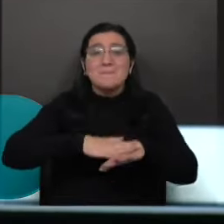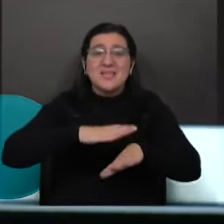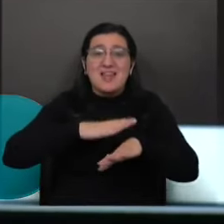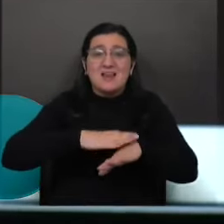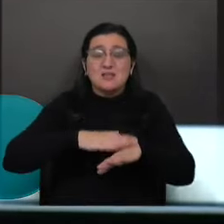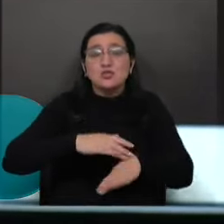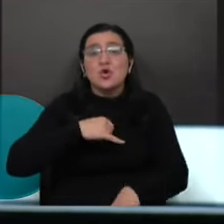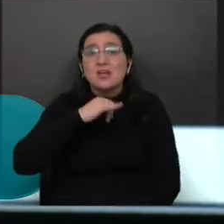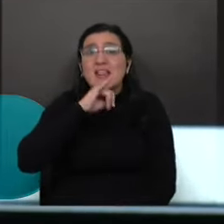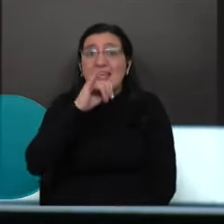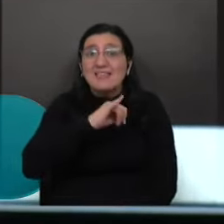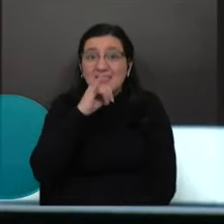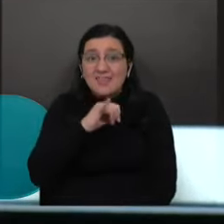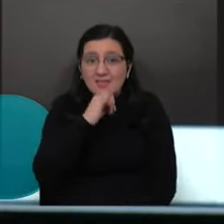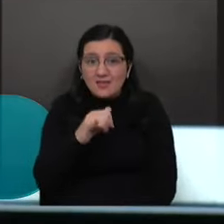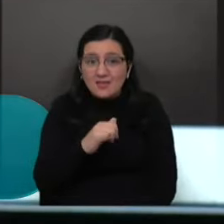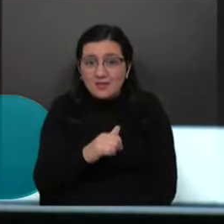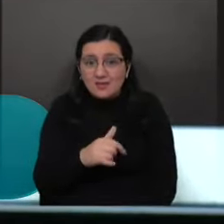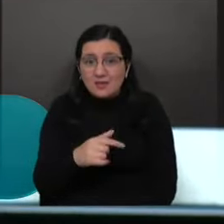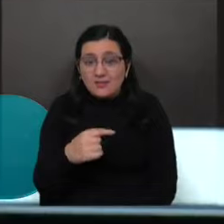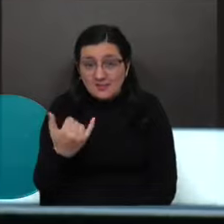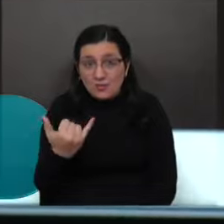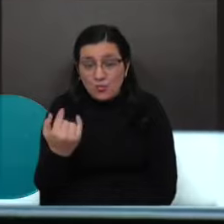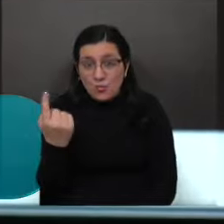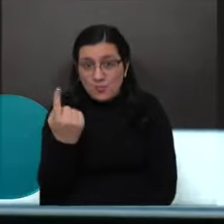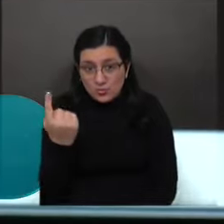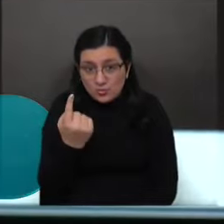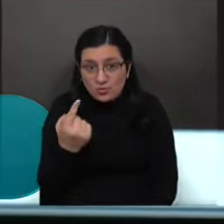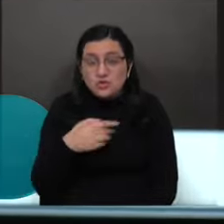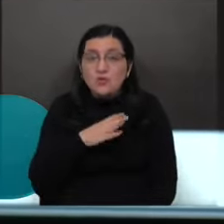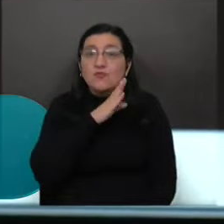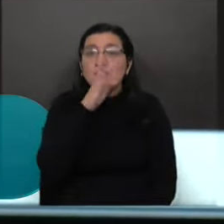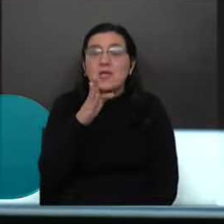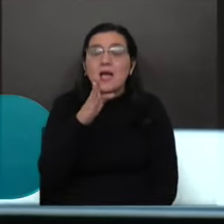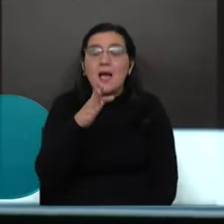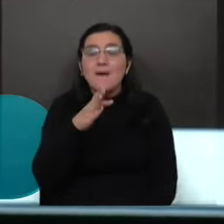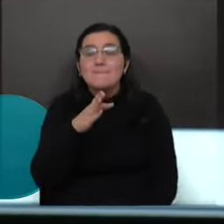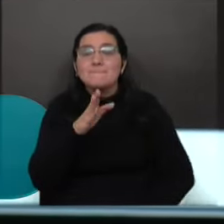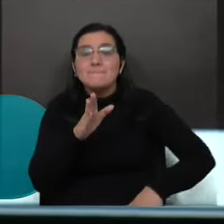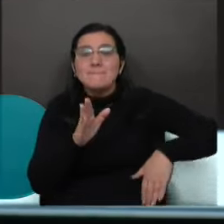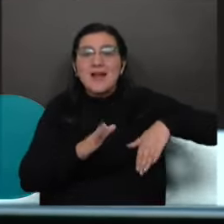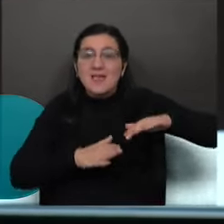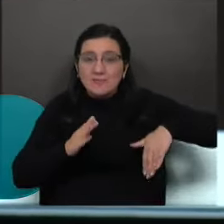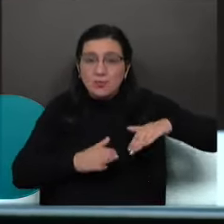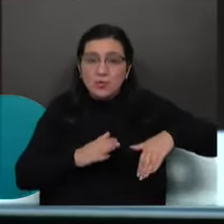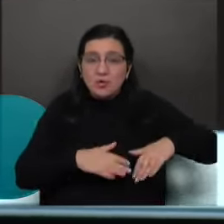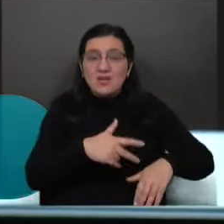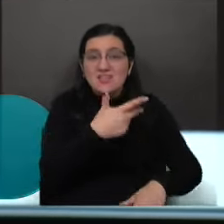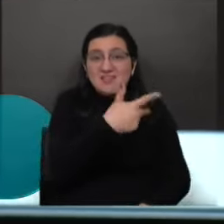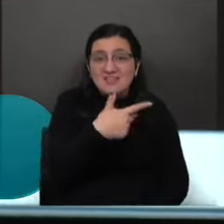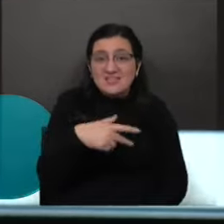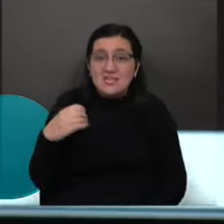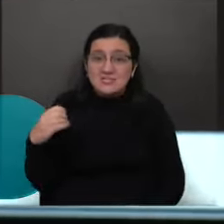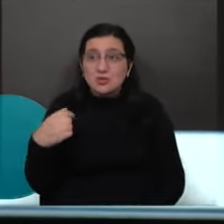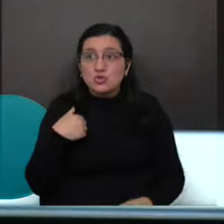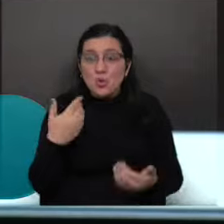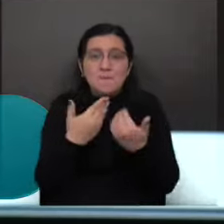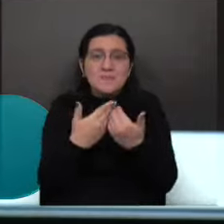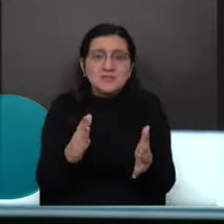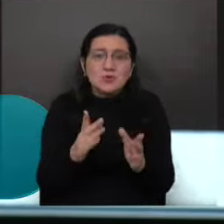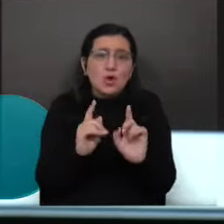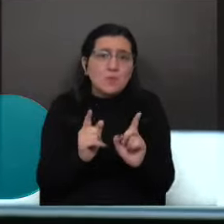relaté yo me fui a tengo un minuto yo me fui al Palermo y en 13 a0 yo arranqué siempre